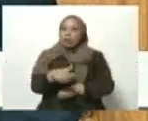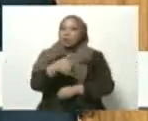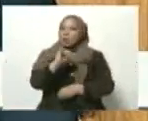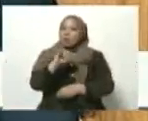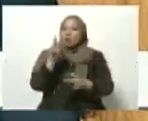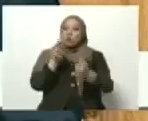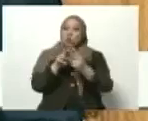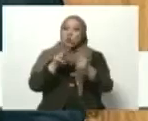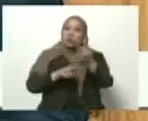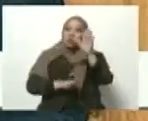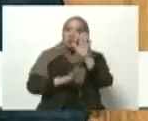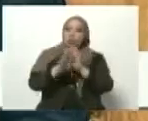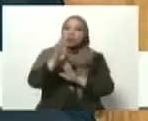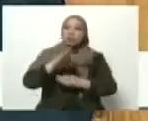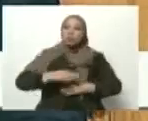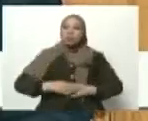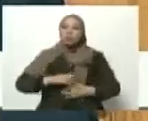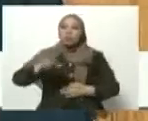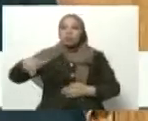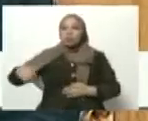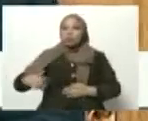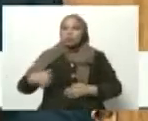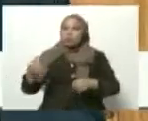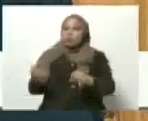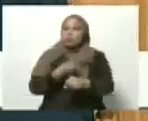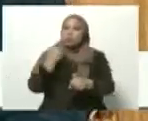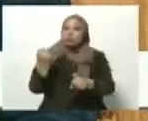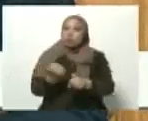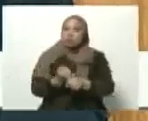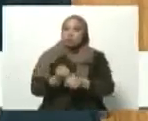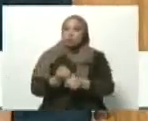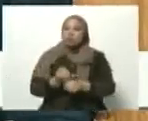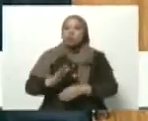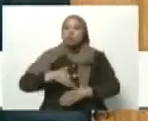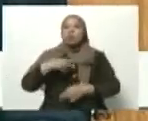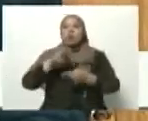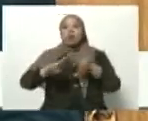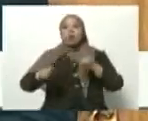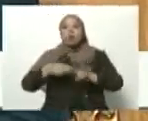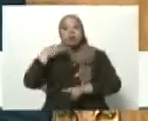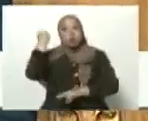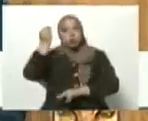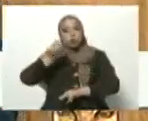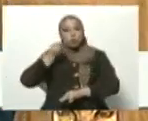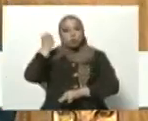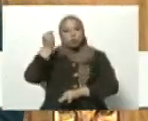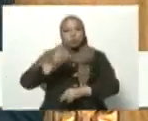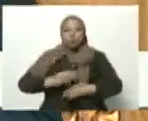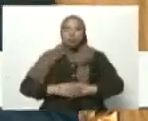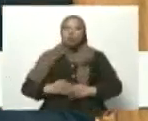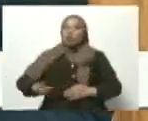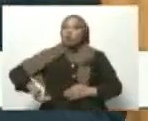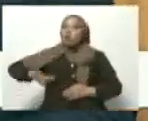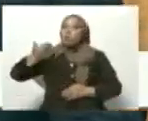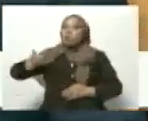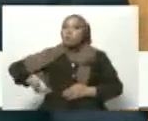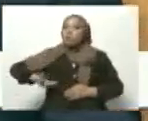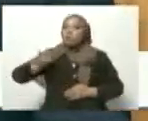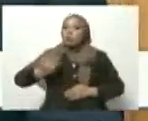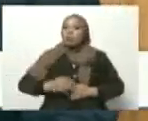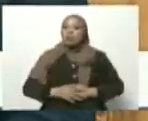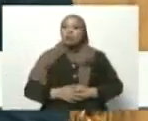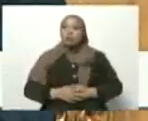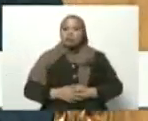que construirla. Y nuestro trabajo es trabajar con la diplomacia de paz, por la paz, con consensos. Un área importante que yo creo que debemos